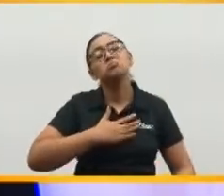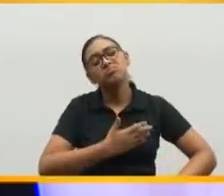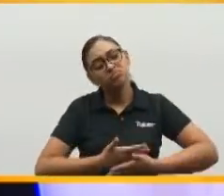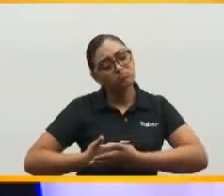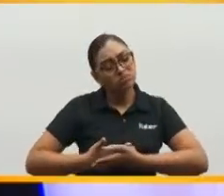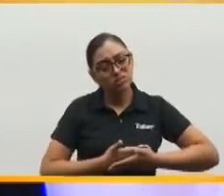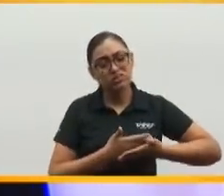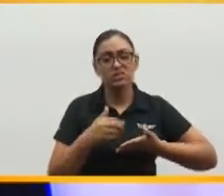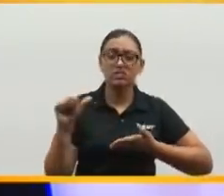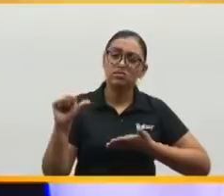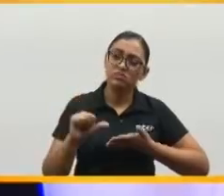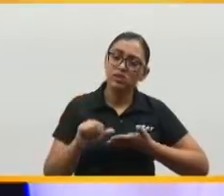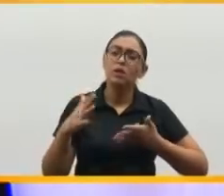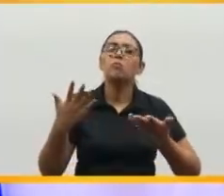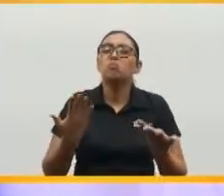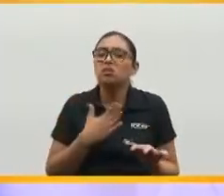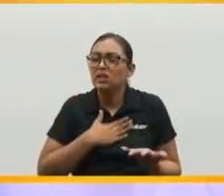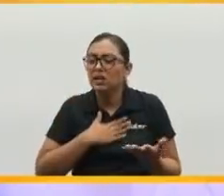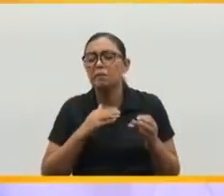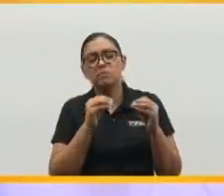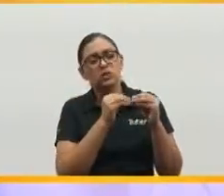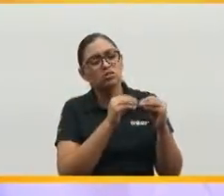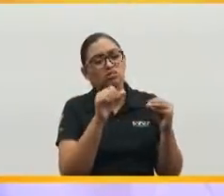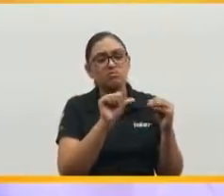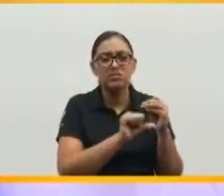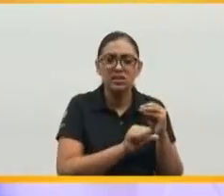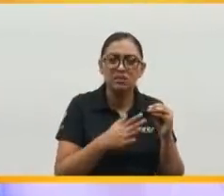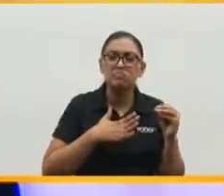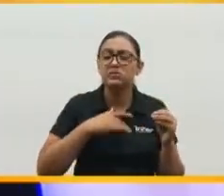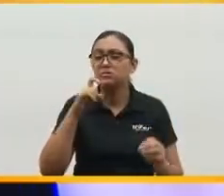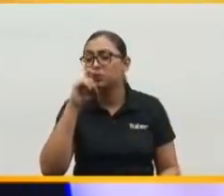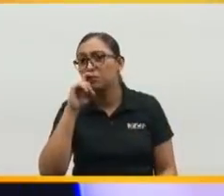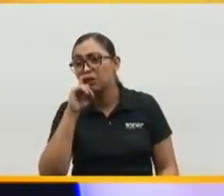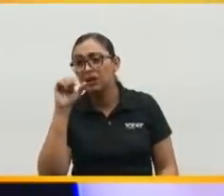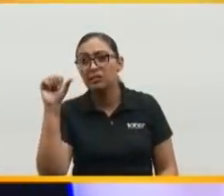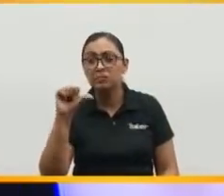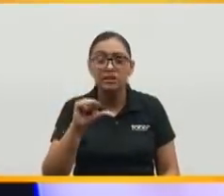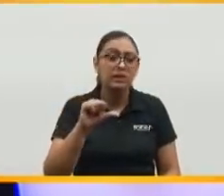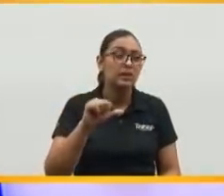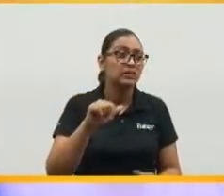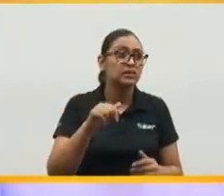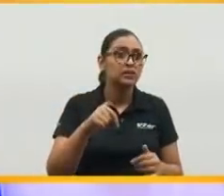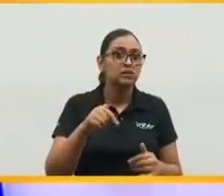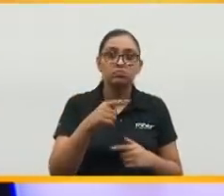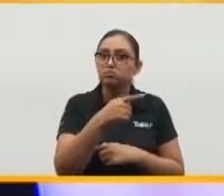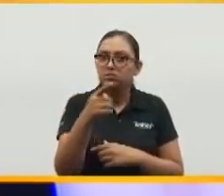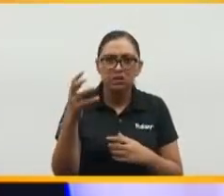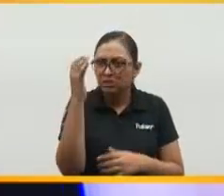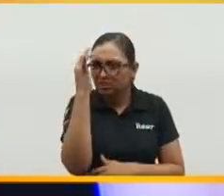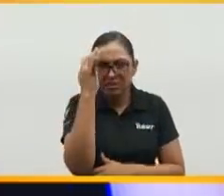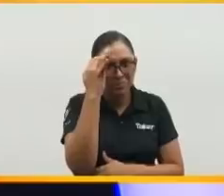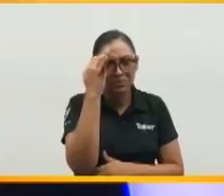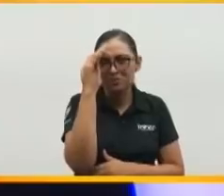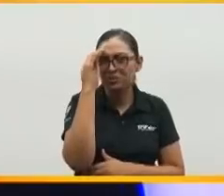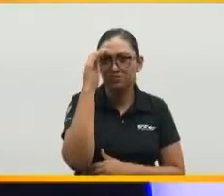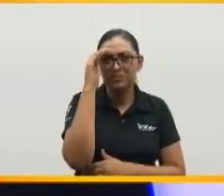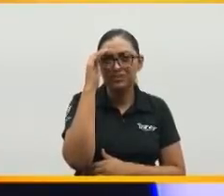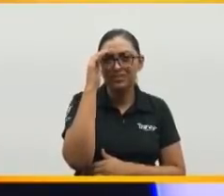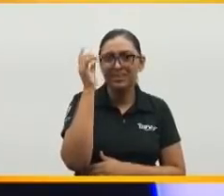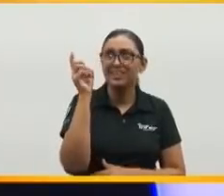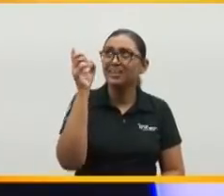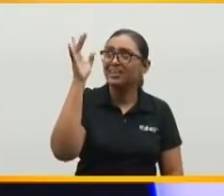así? ¿Y mi pareja por qué es así? ¿Y mi papá y por qué sí? ¿Y mis hermanos por qué son así? Usted no se preocupe que las cuentas en Cristo